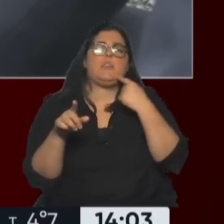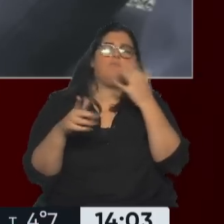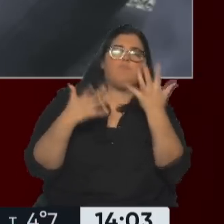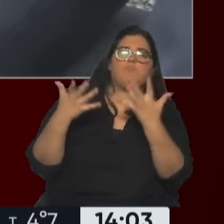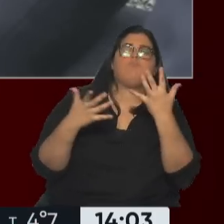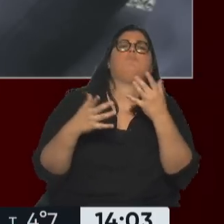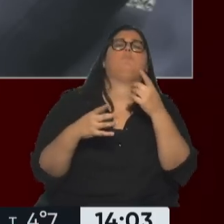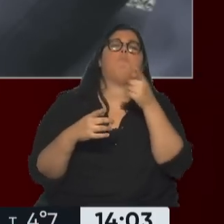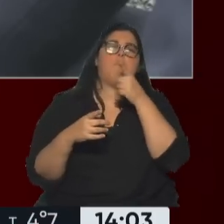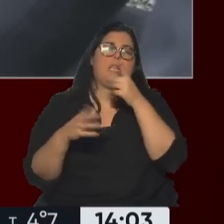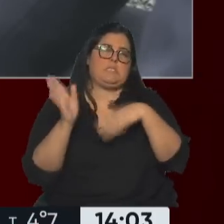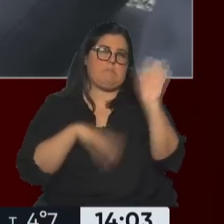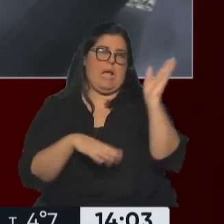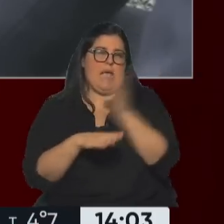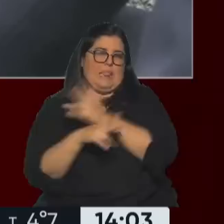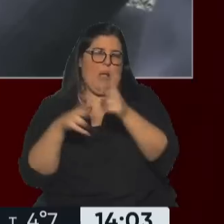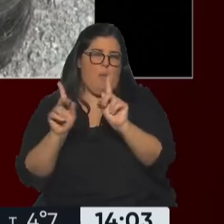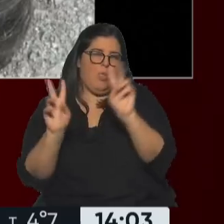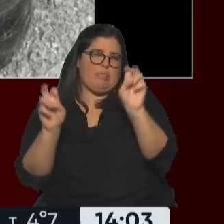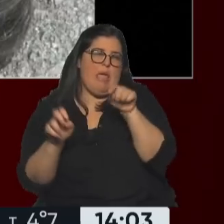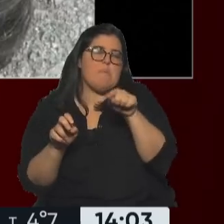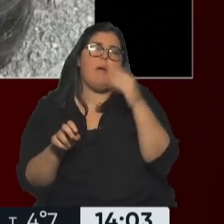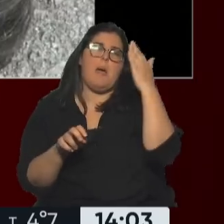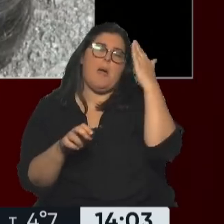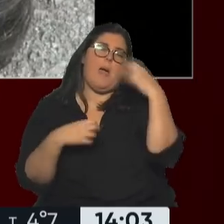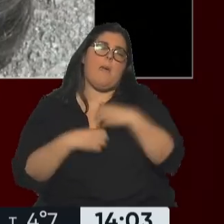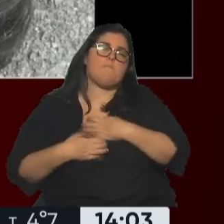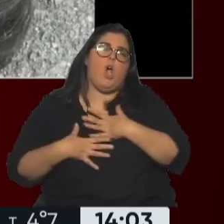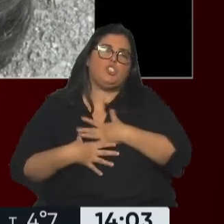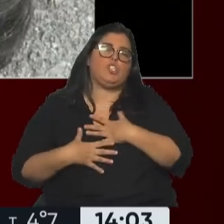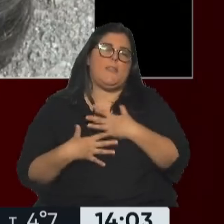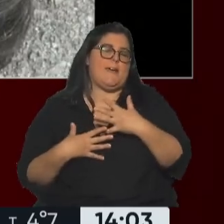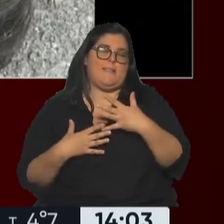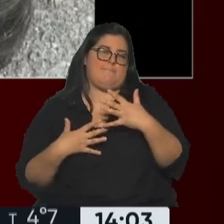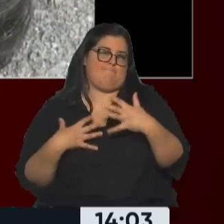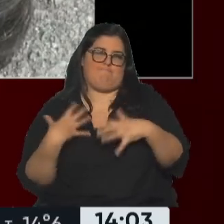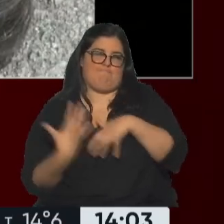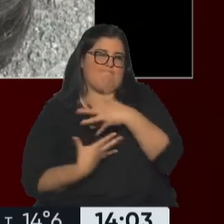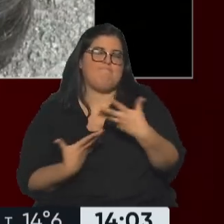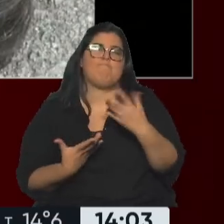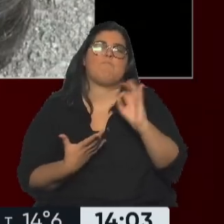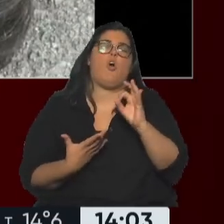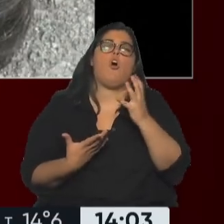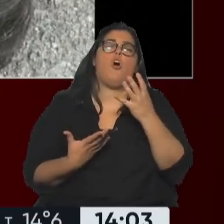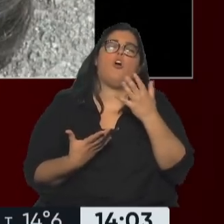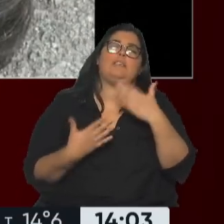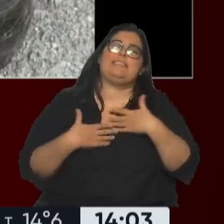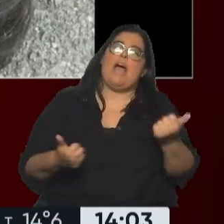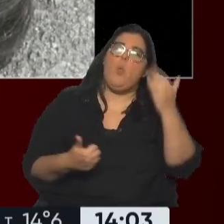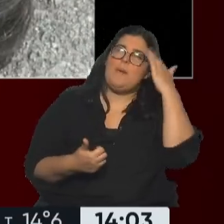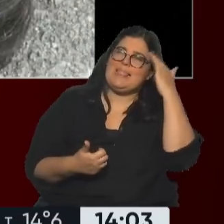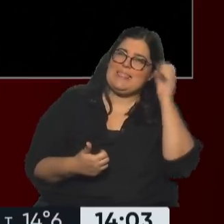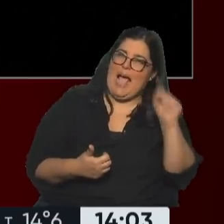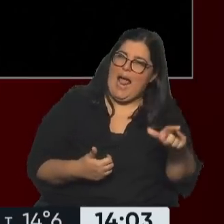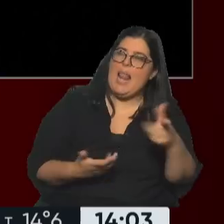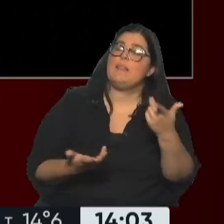que responde un poco más a lo que decíamos en el comienzo, ¿no? De una inestabilidad emocional o una cuestión más de incluso salud mental en un país que hay